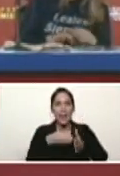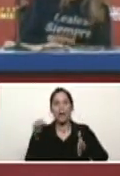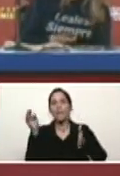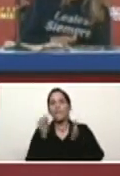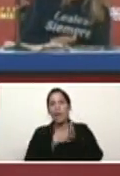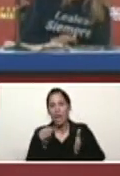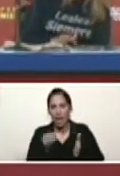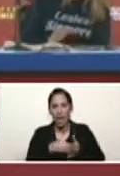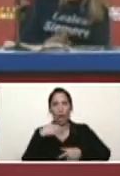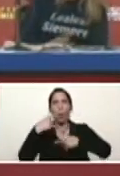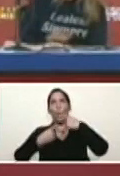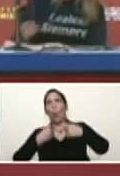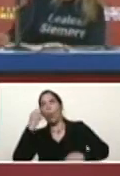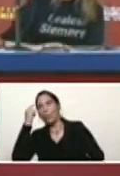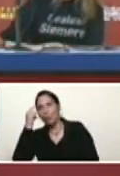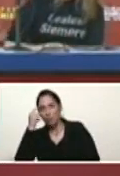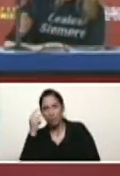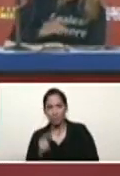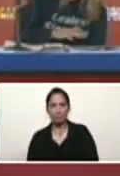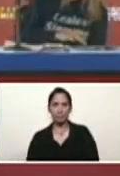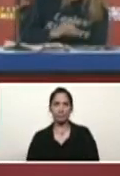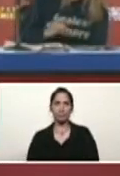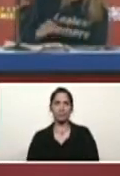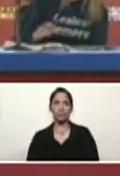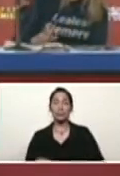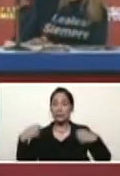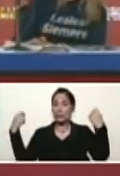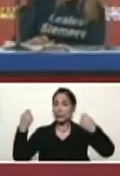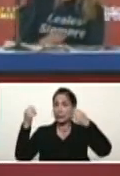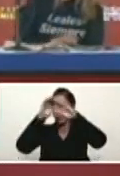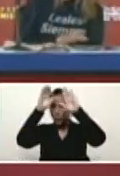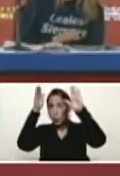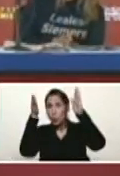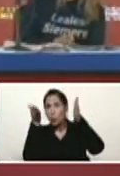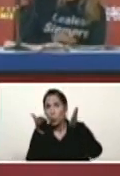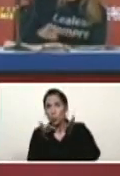Todos los días. Una campaña mundial